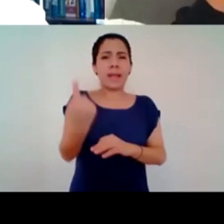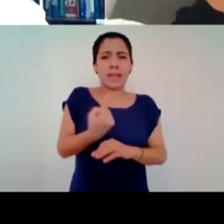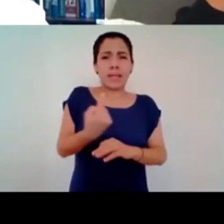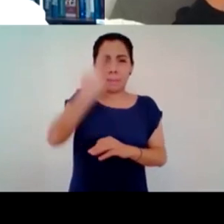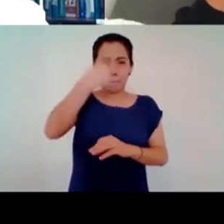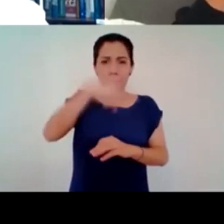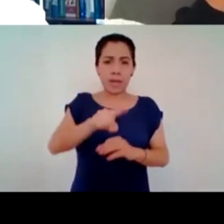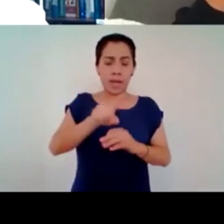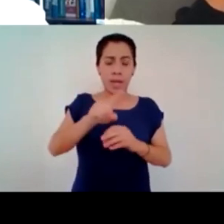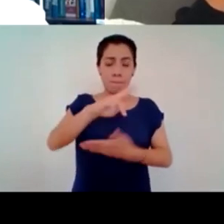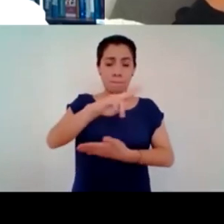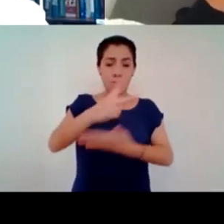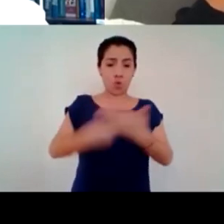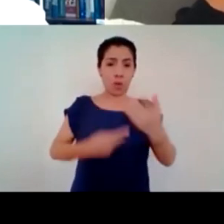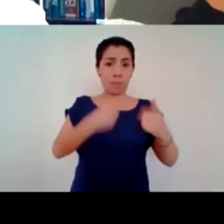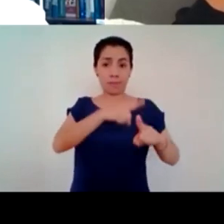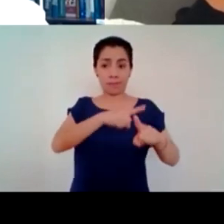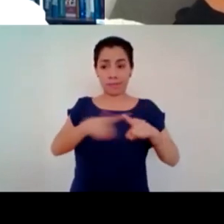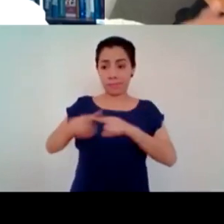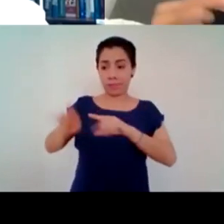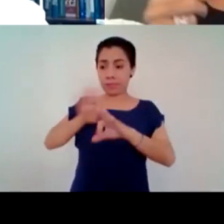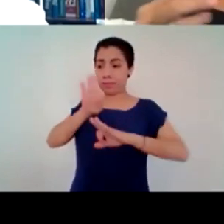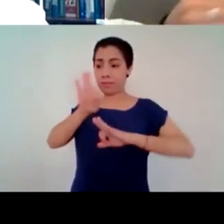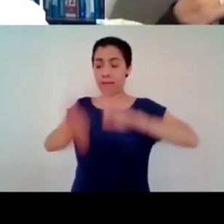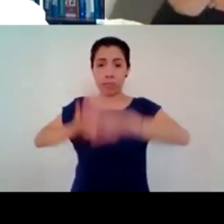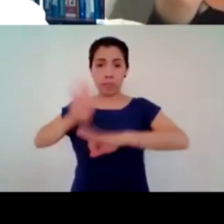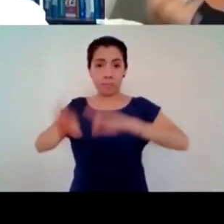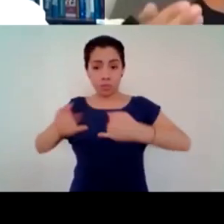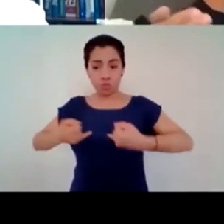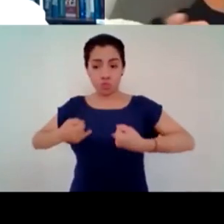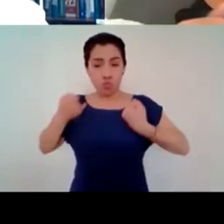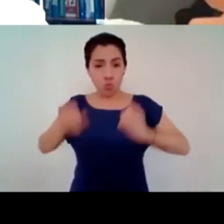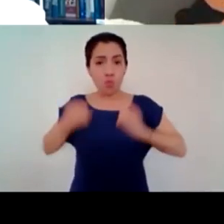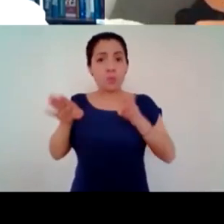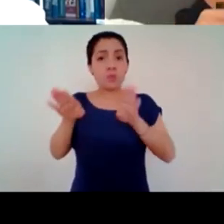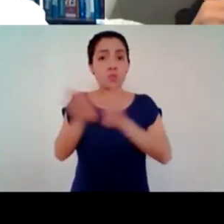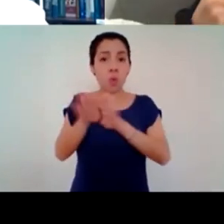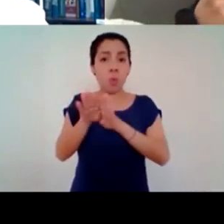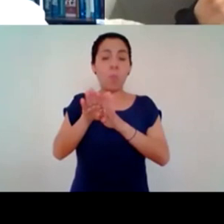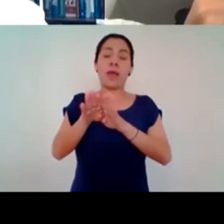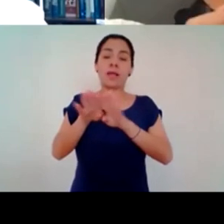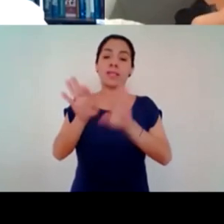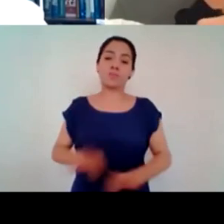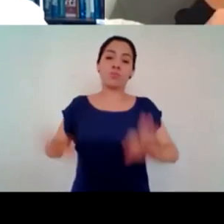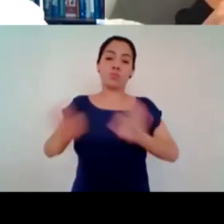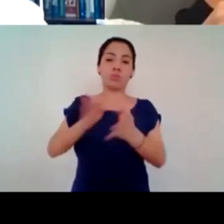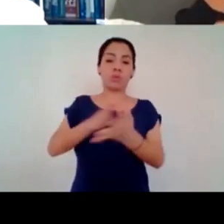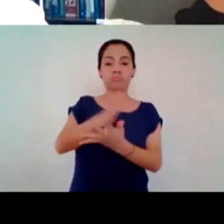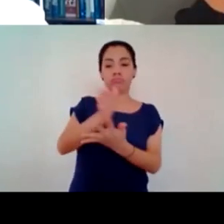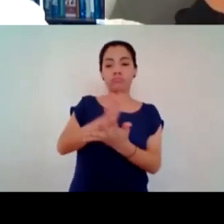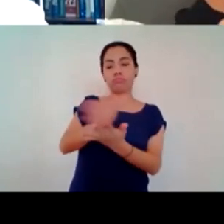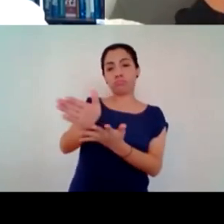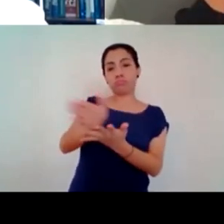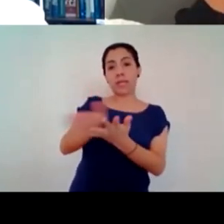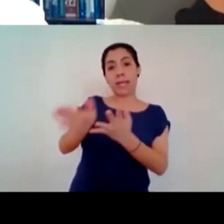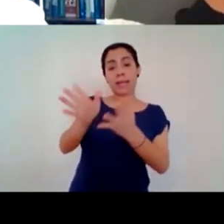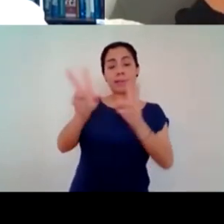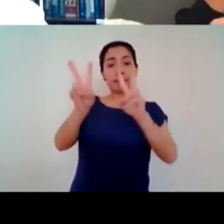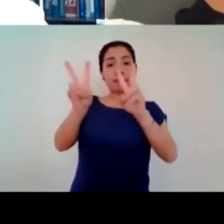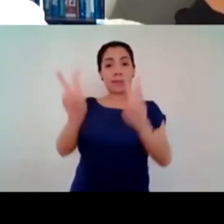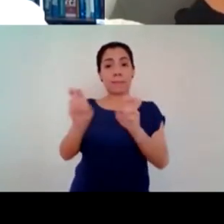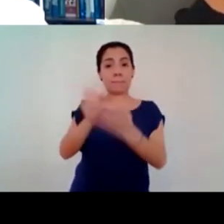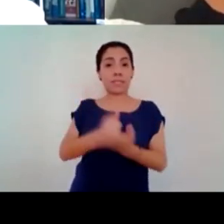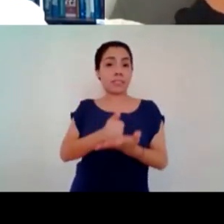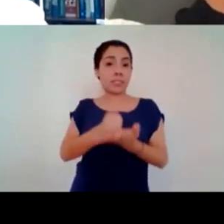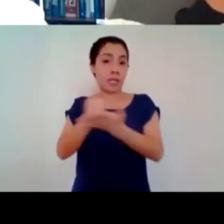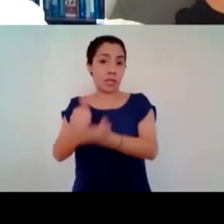todos los aspectos con estos jóvenes. Y desafortunadamente, algo de lo cual nos estamos topando, y lo hemos hablado muchísimo con